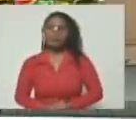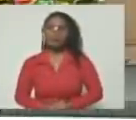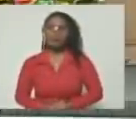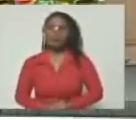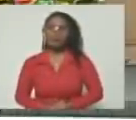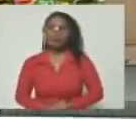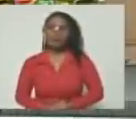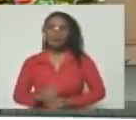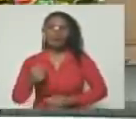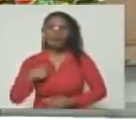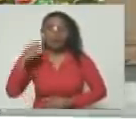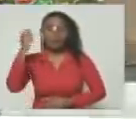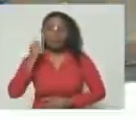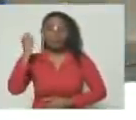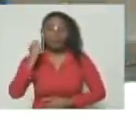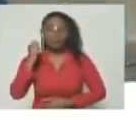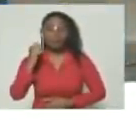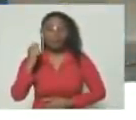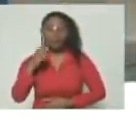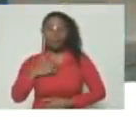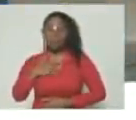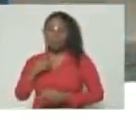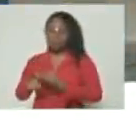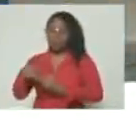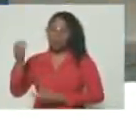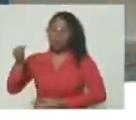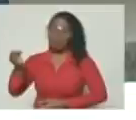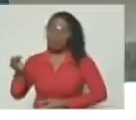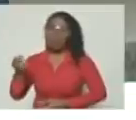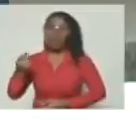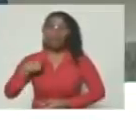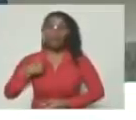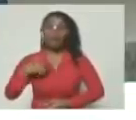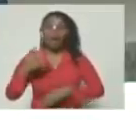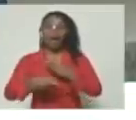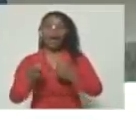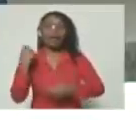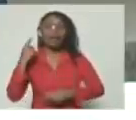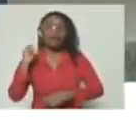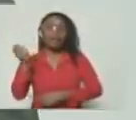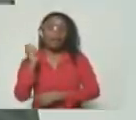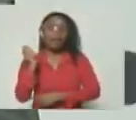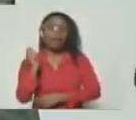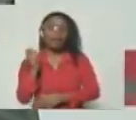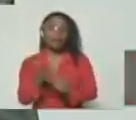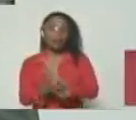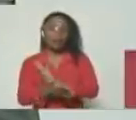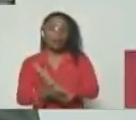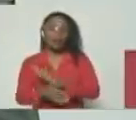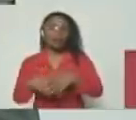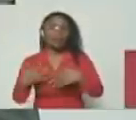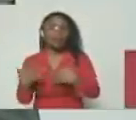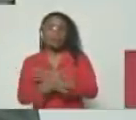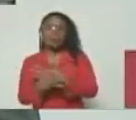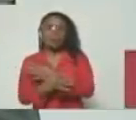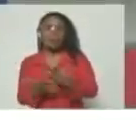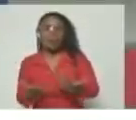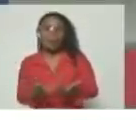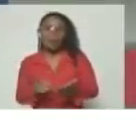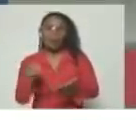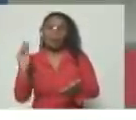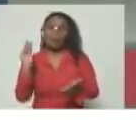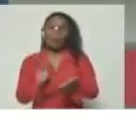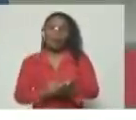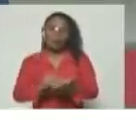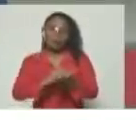Yo como diputado, ¿verdad, Silvia? Como diputado me tocaba la tarea, Bernabé, de marcar a